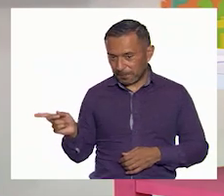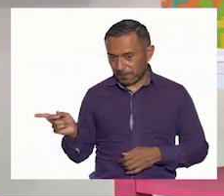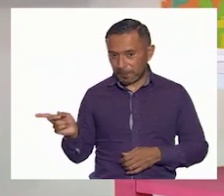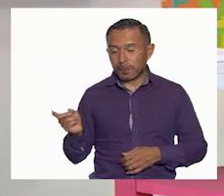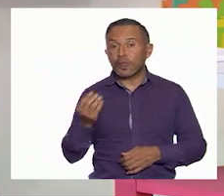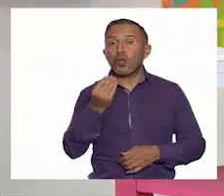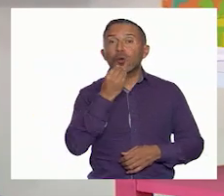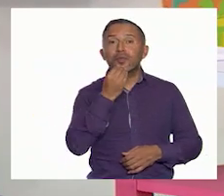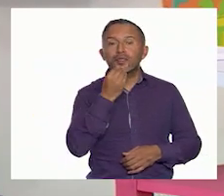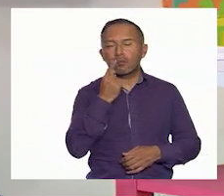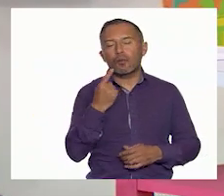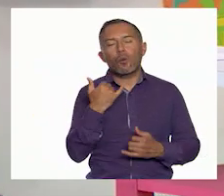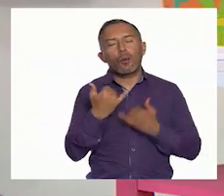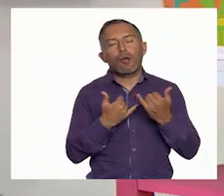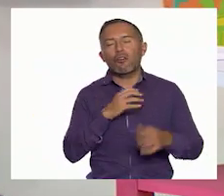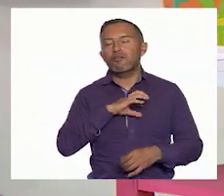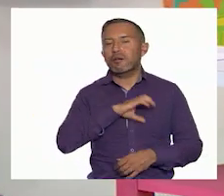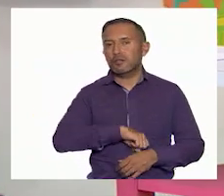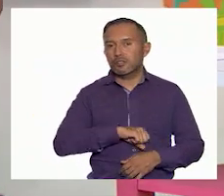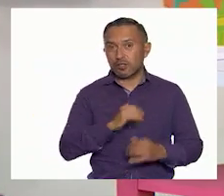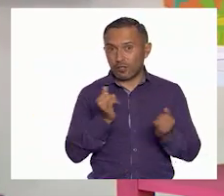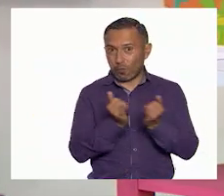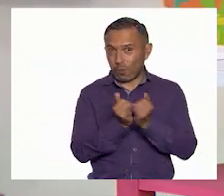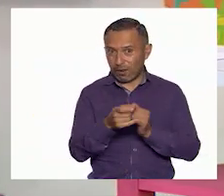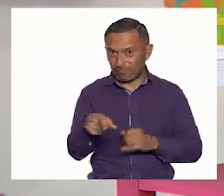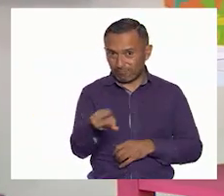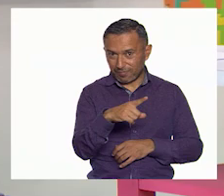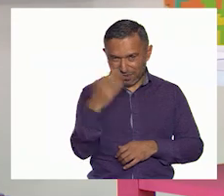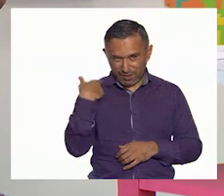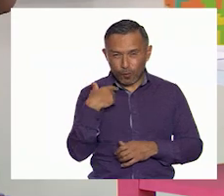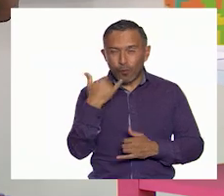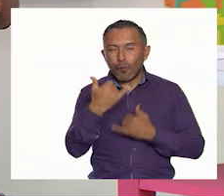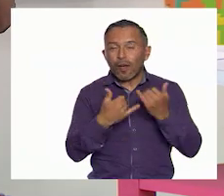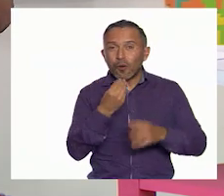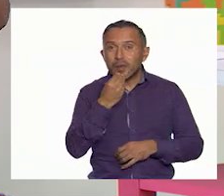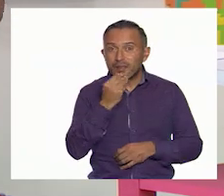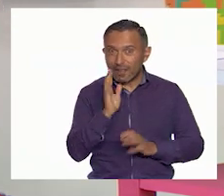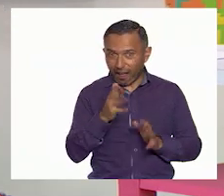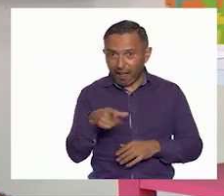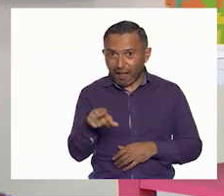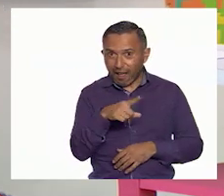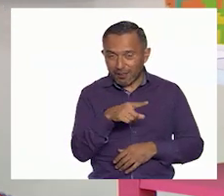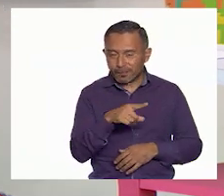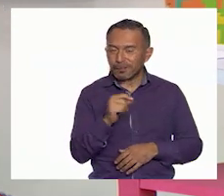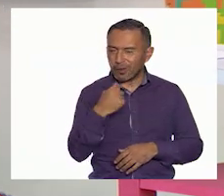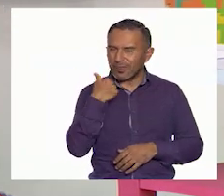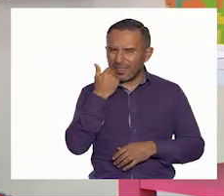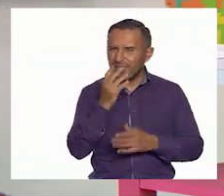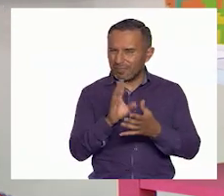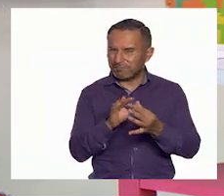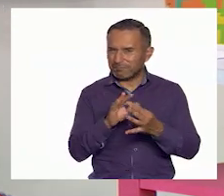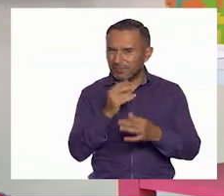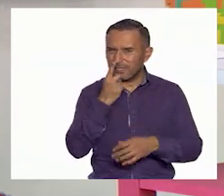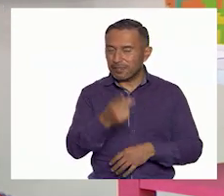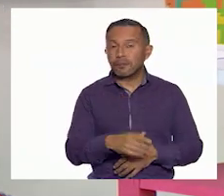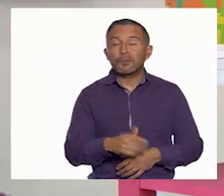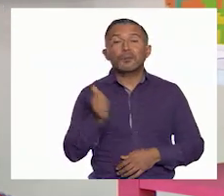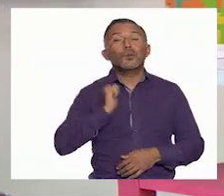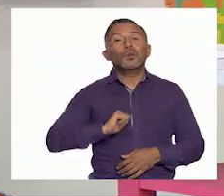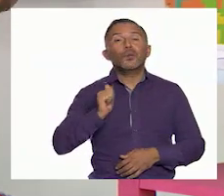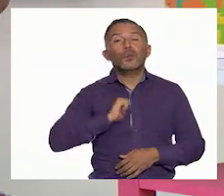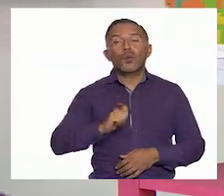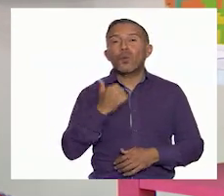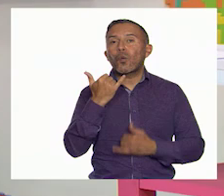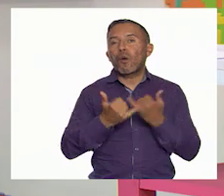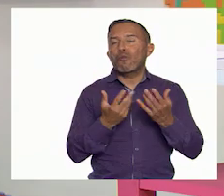¿Y de ustedes que nos están viendo en casa también han jugado a la comidita? Porque déjenme decirles que antes muchos juegos eran exclusivos